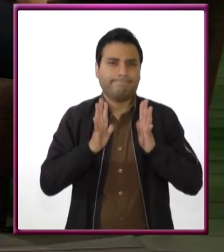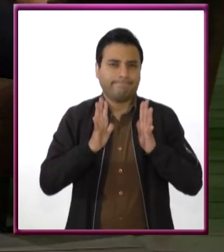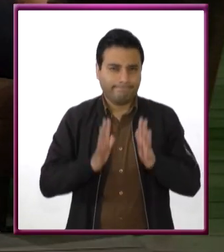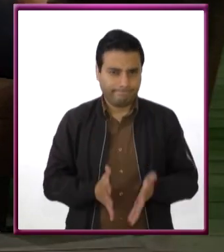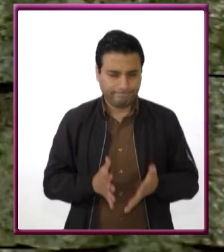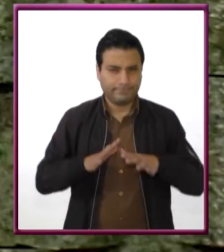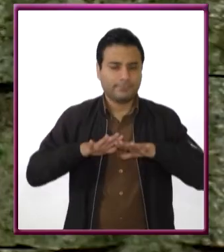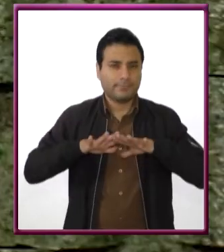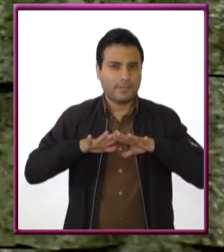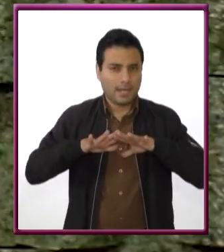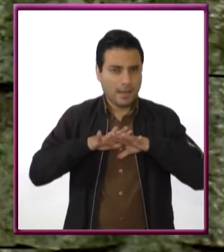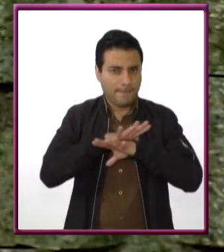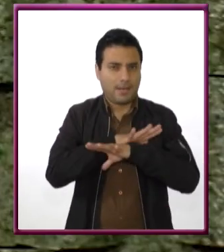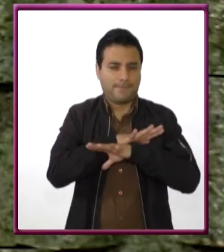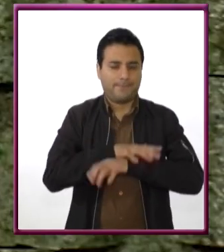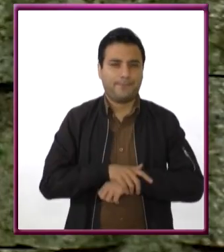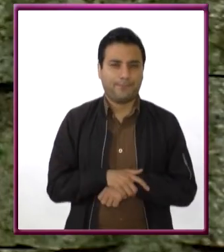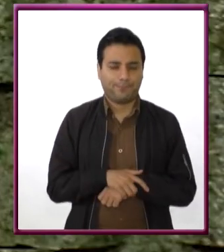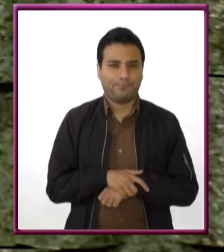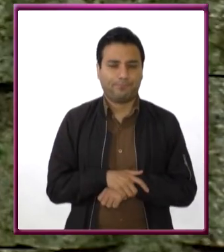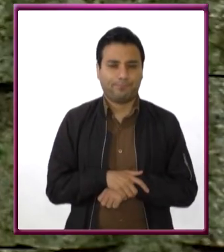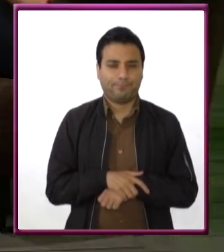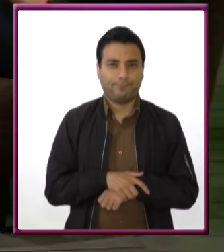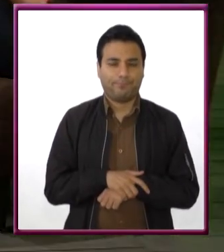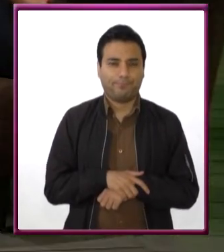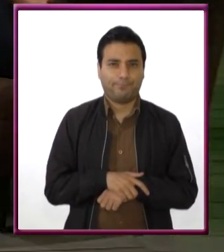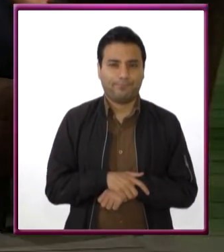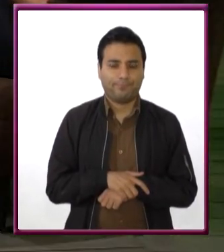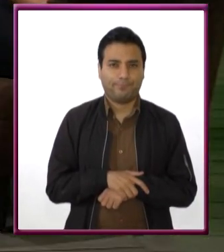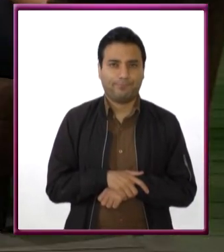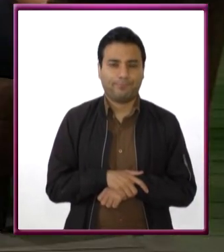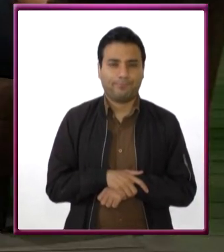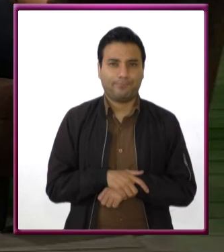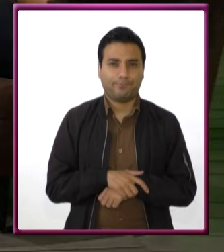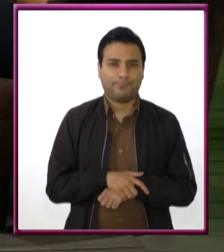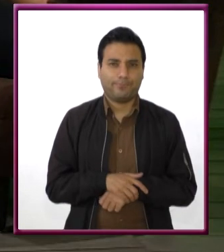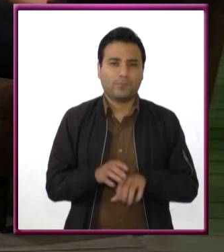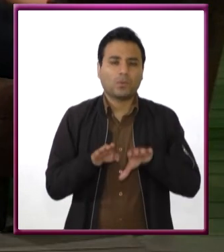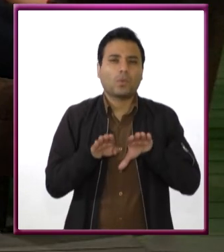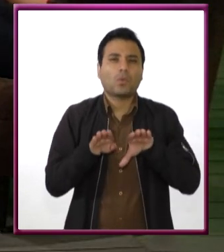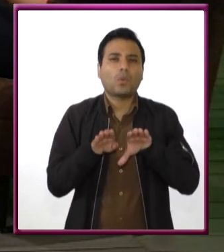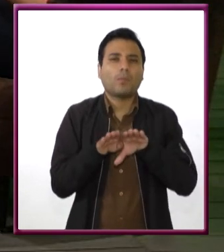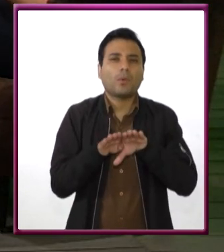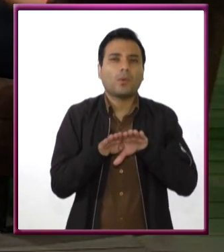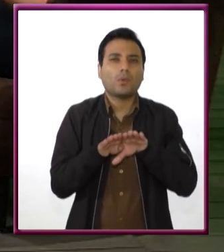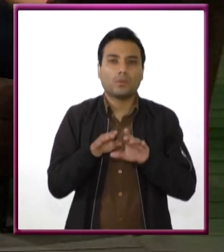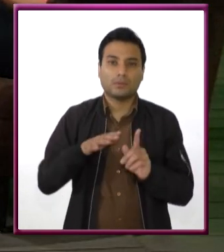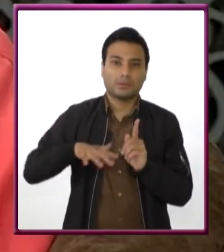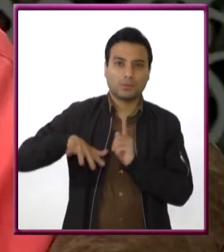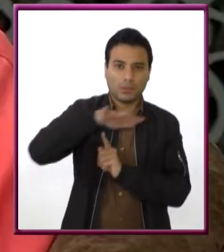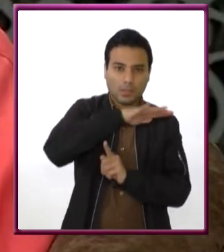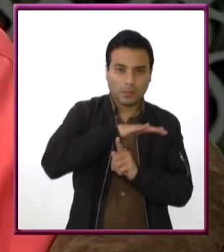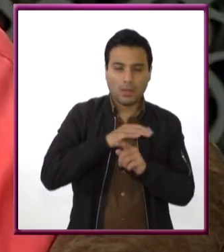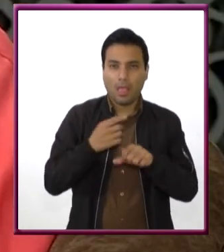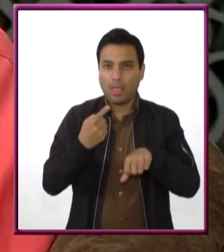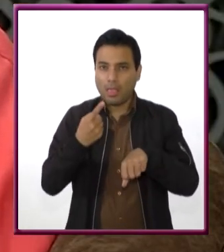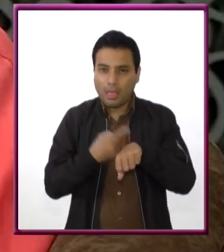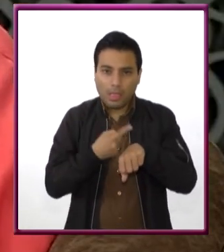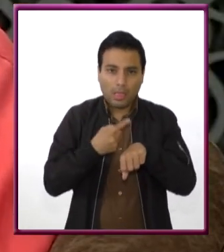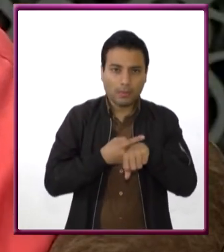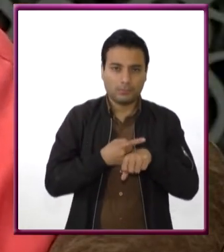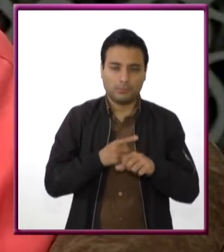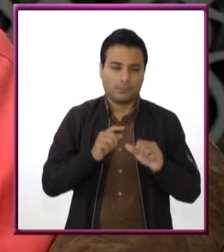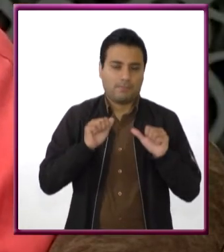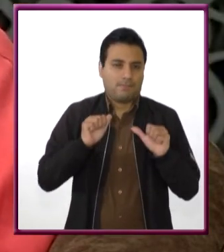su posicionamiento ante situaciones que puedan generar escenarios complicados de salud y de ambiente.